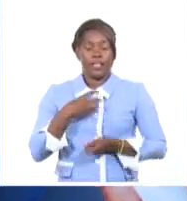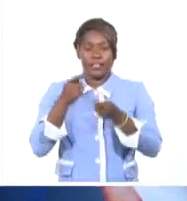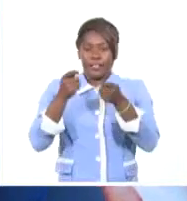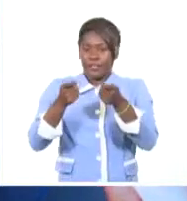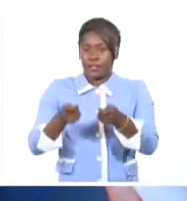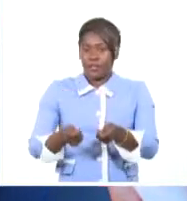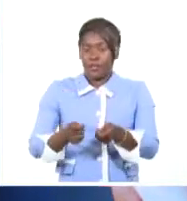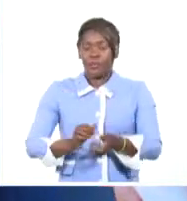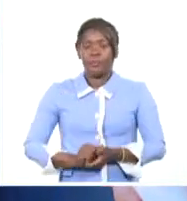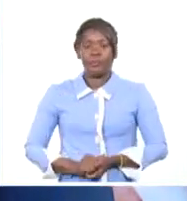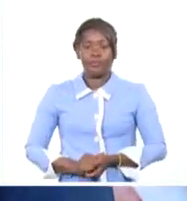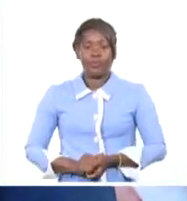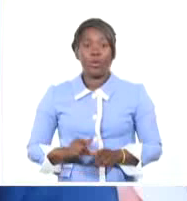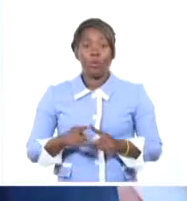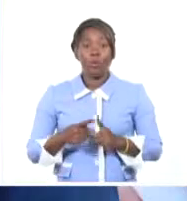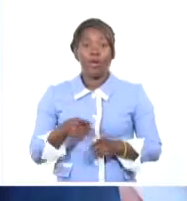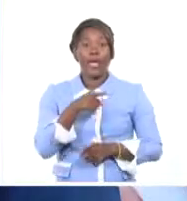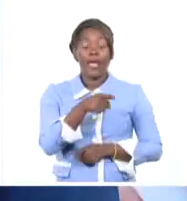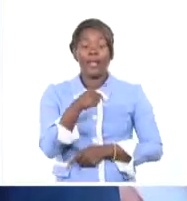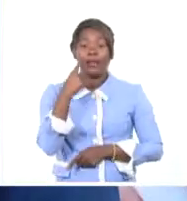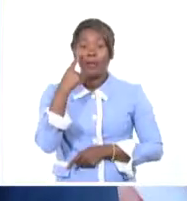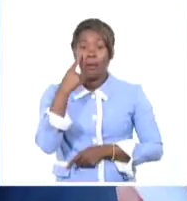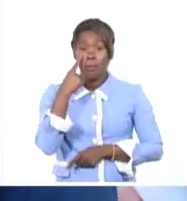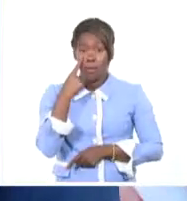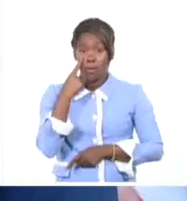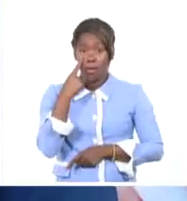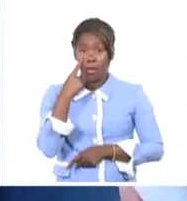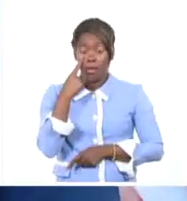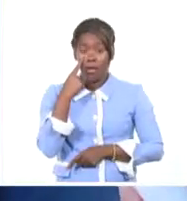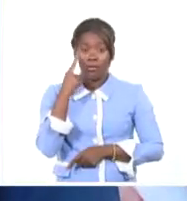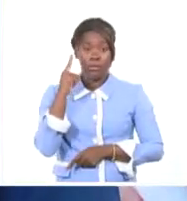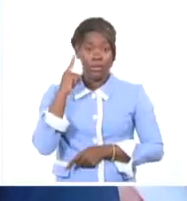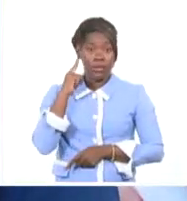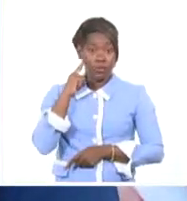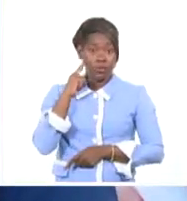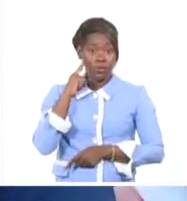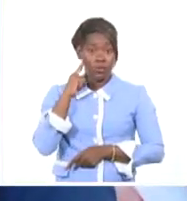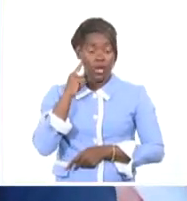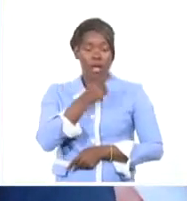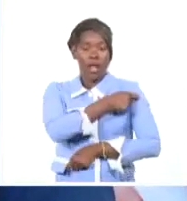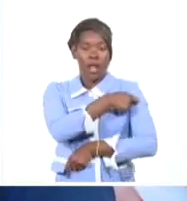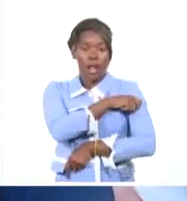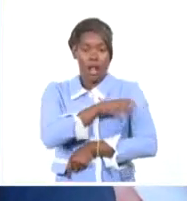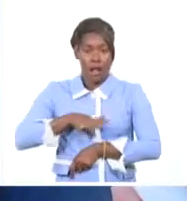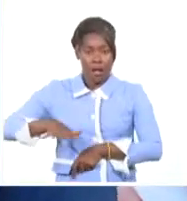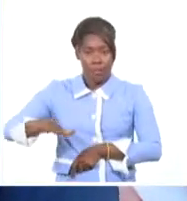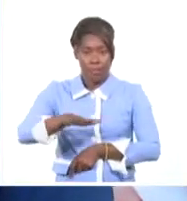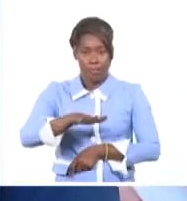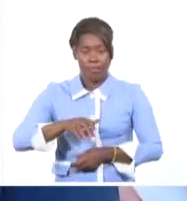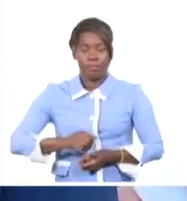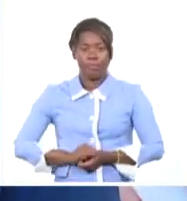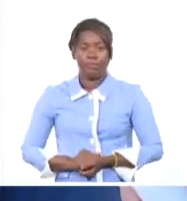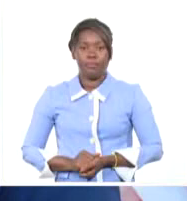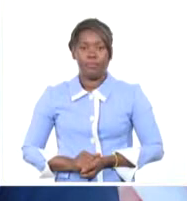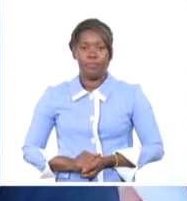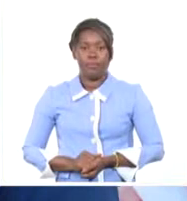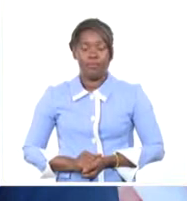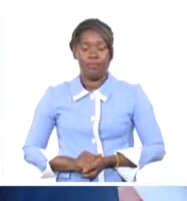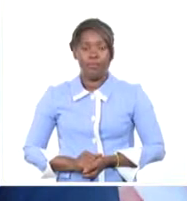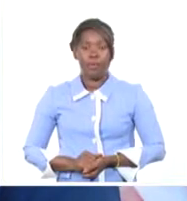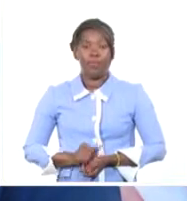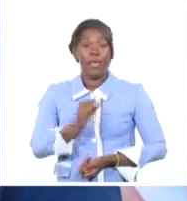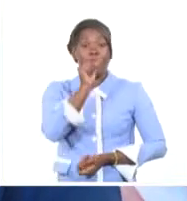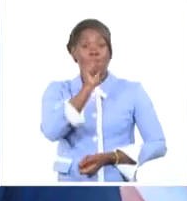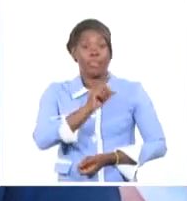quien nos representa a la hora de evaluar, de transformar aquellas cuestiones que